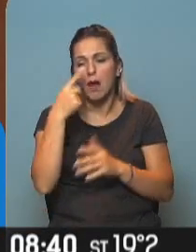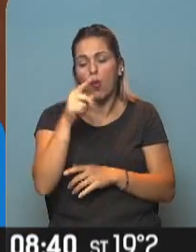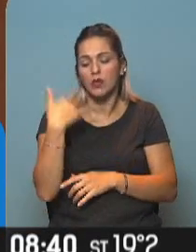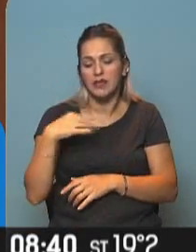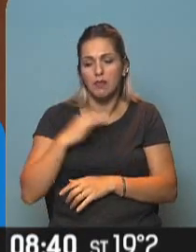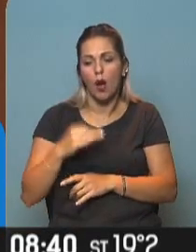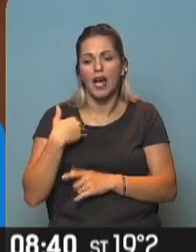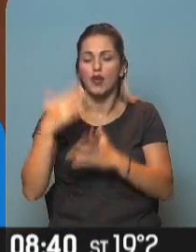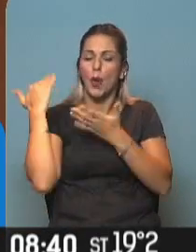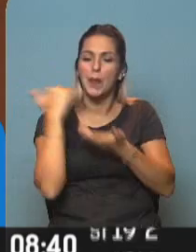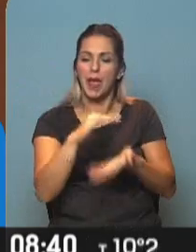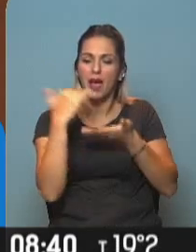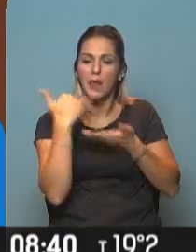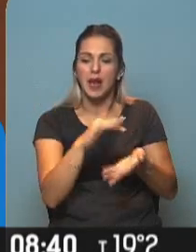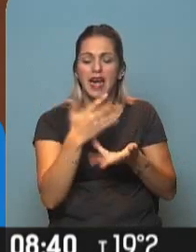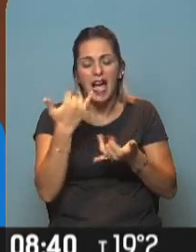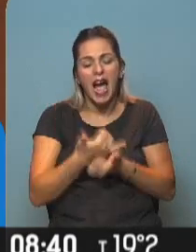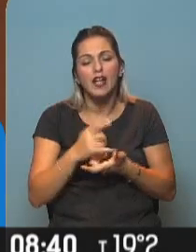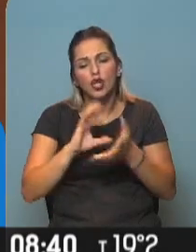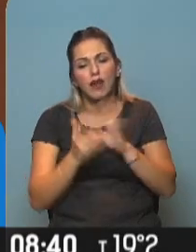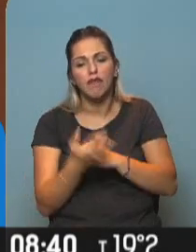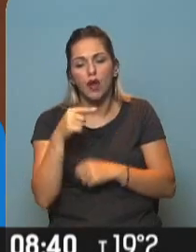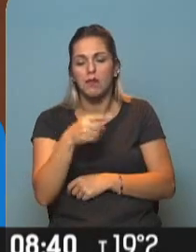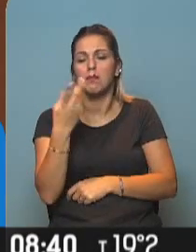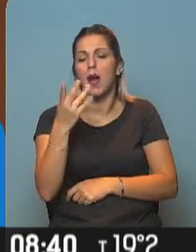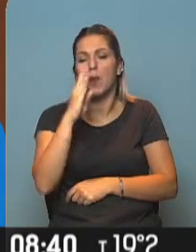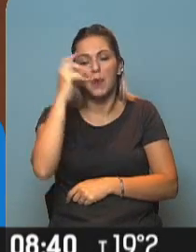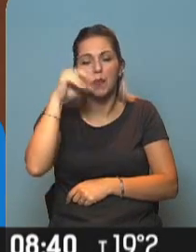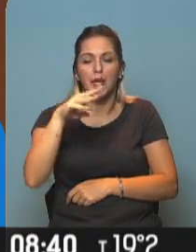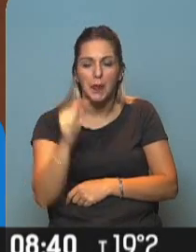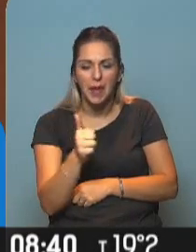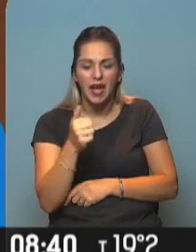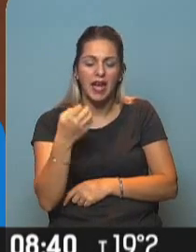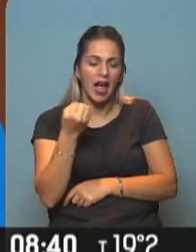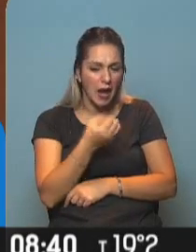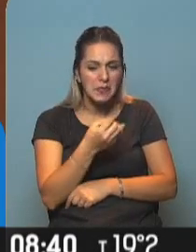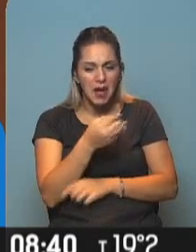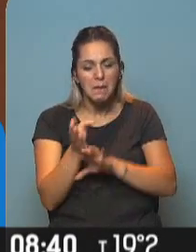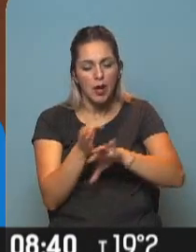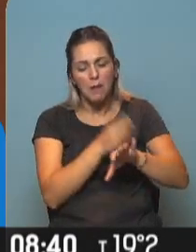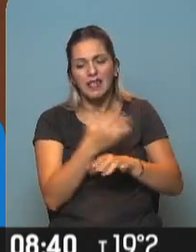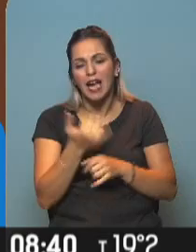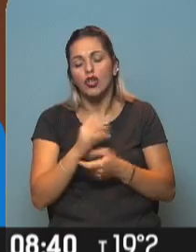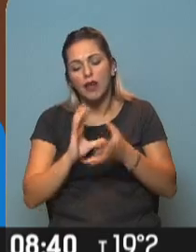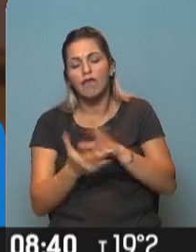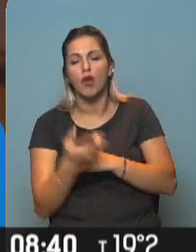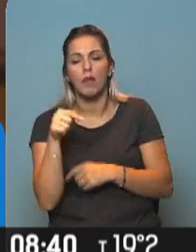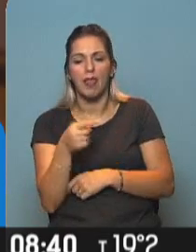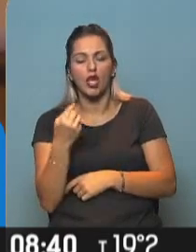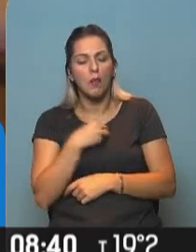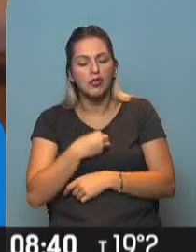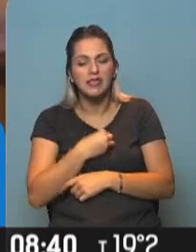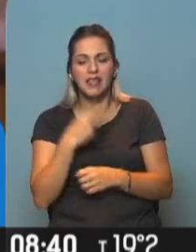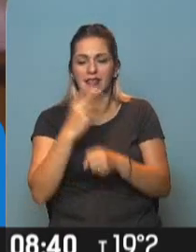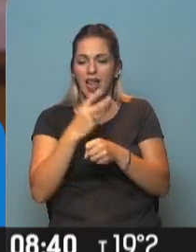hacemos becas o no hay hay otro tipo de cambios internos en lo que es el espíritu del colegio secundario lo que